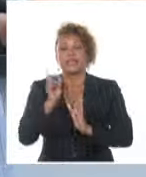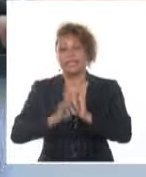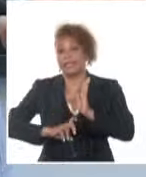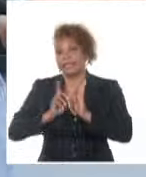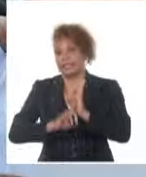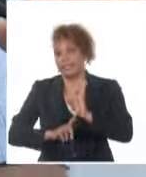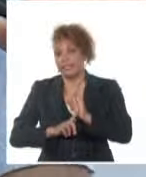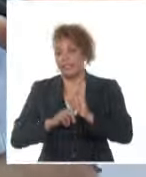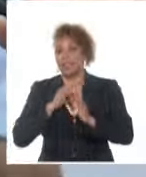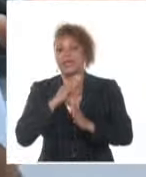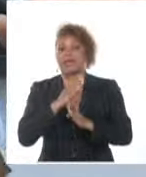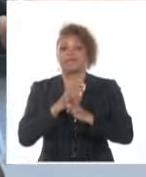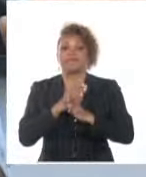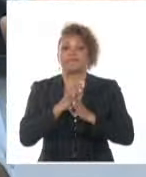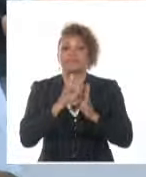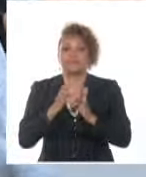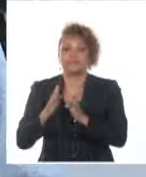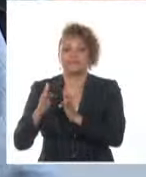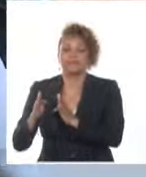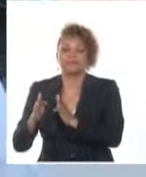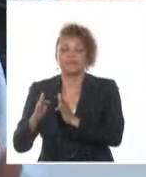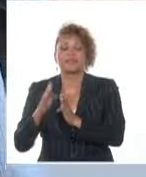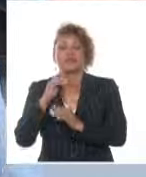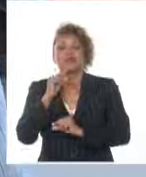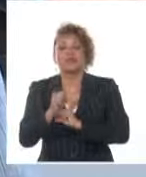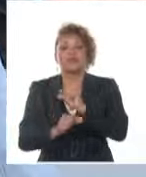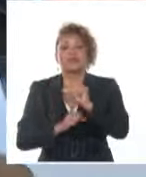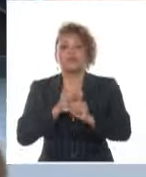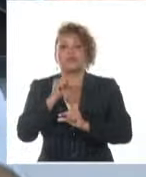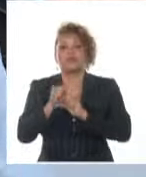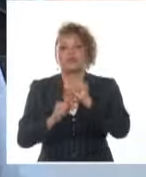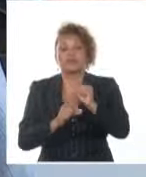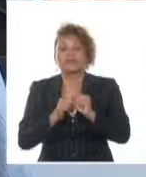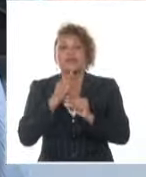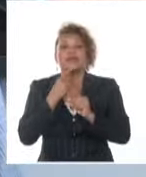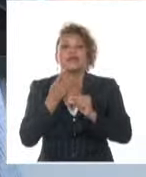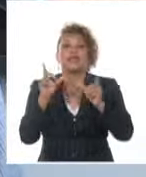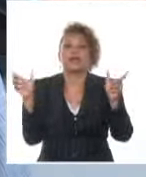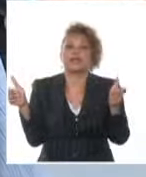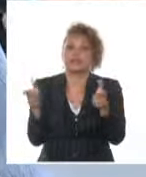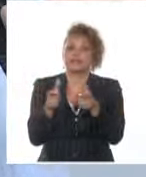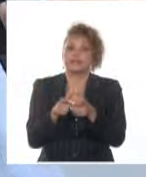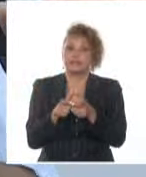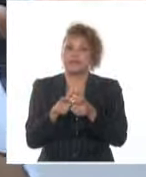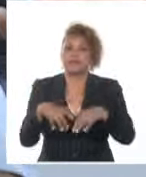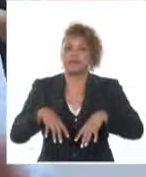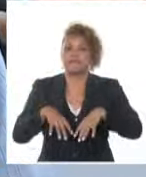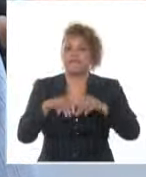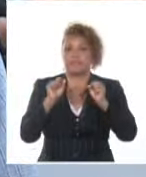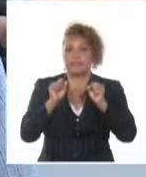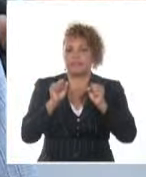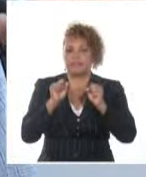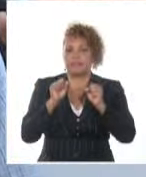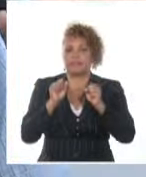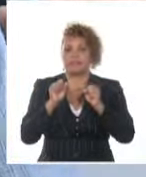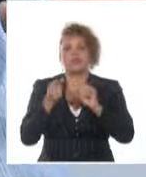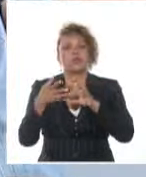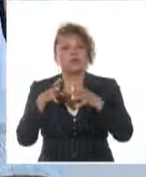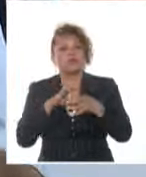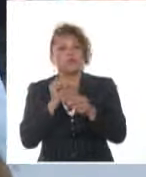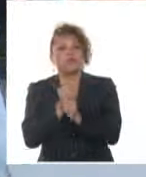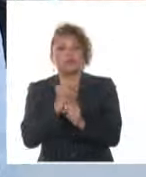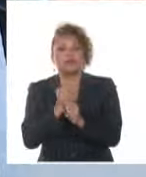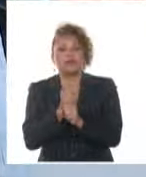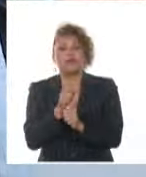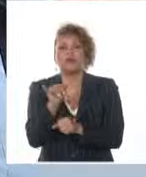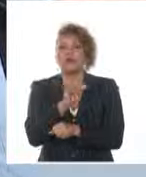está limitada, por tanto, todo lo que podamos incorporar se va a traducir directamente en reducción de la afectación al servicio. Y con la estrategia que estamos trazando, también